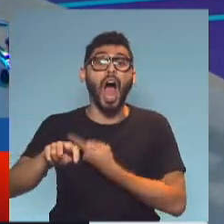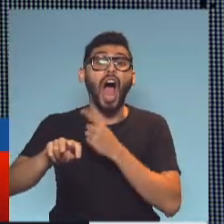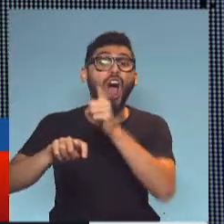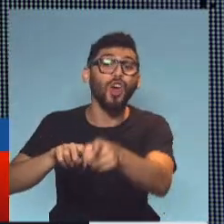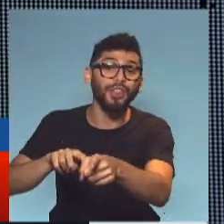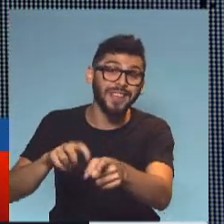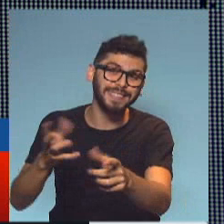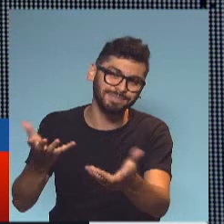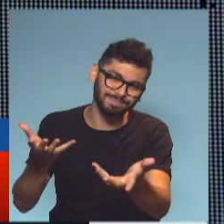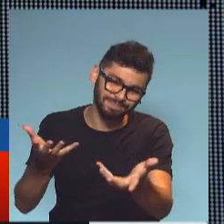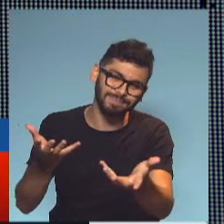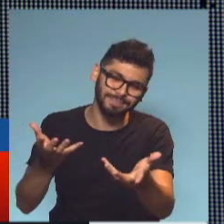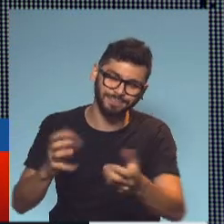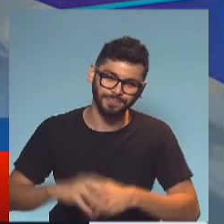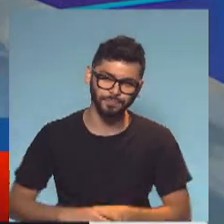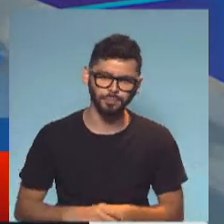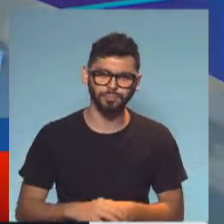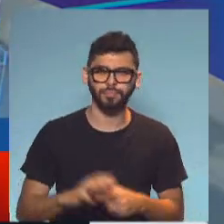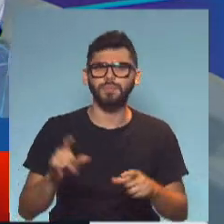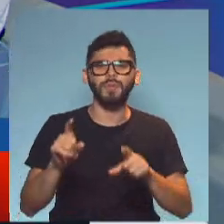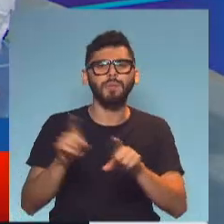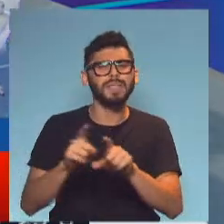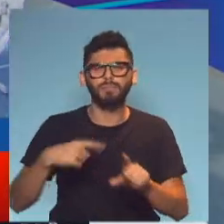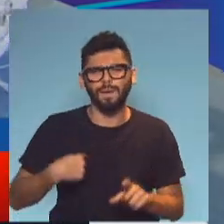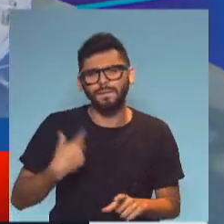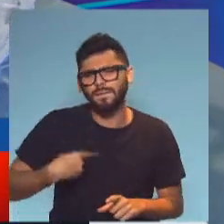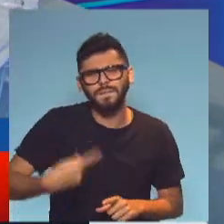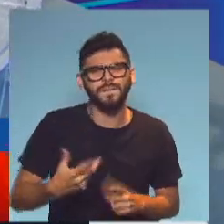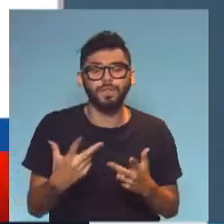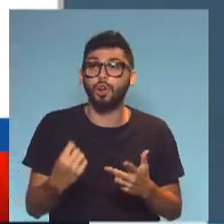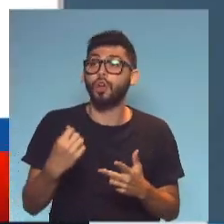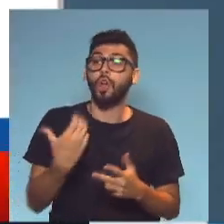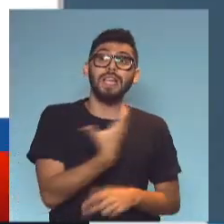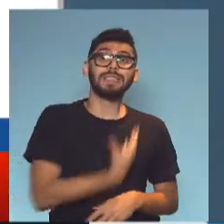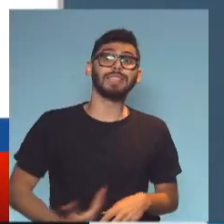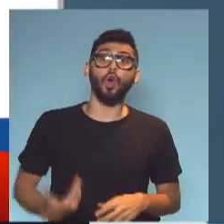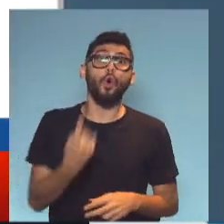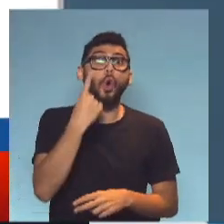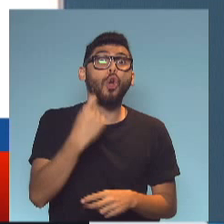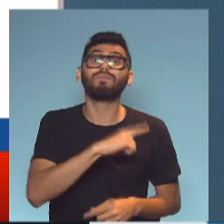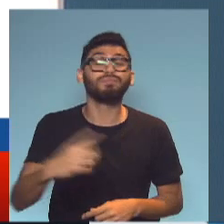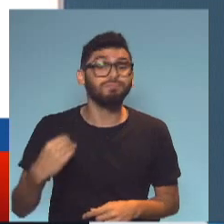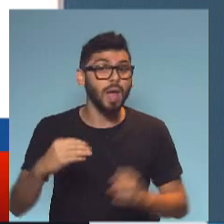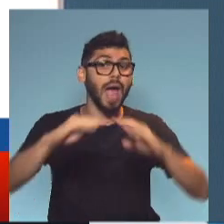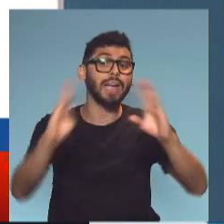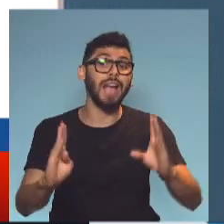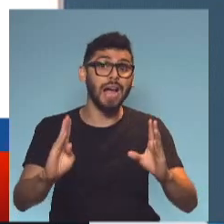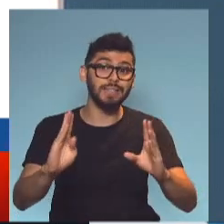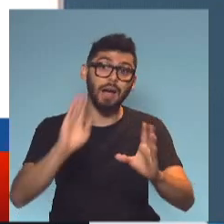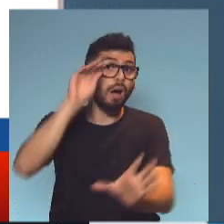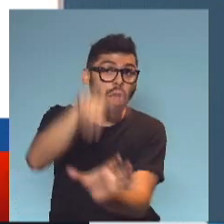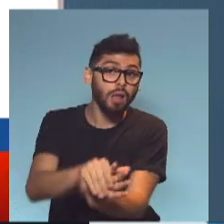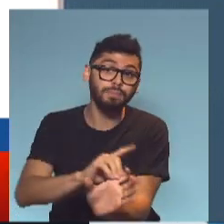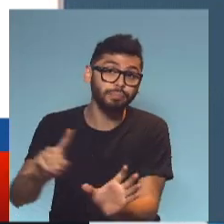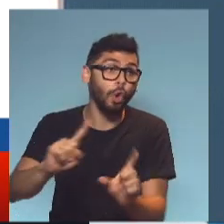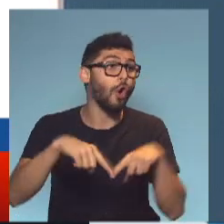Que estén yendo a Exactamente. Que decimos siempre cuál es el ámbito al cual el Estado no puede llegar a controlar: los lugares privados, las casas y los locales de